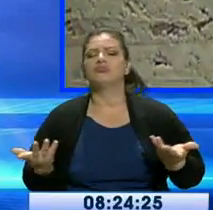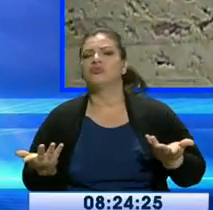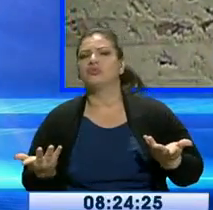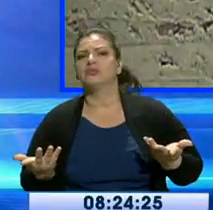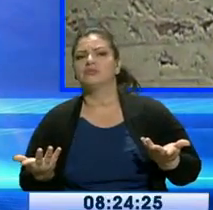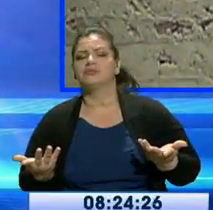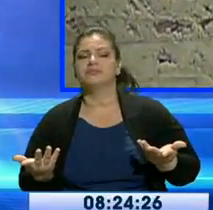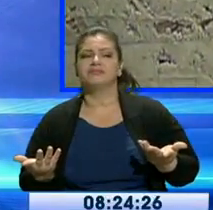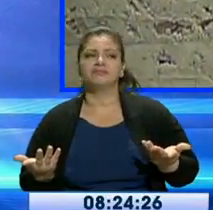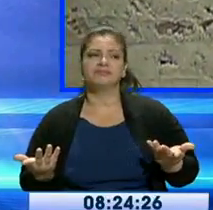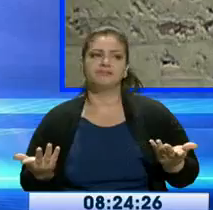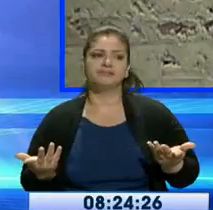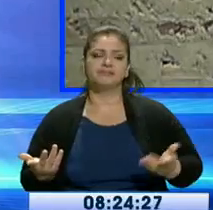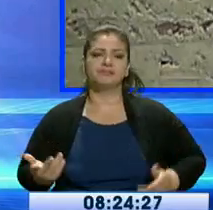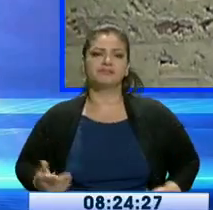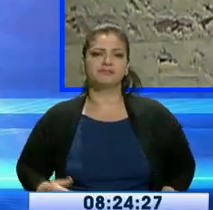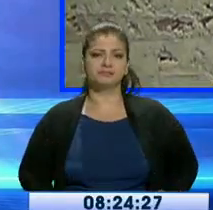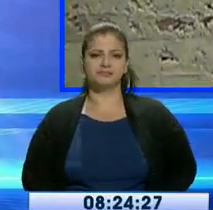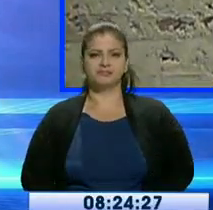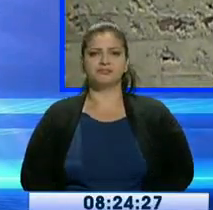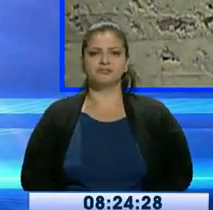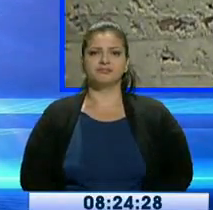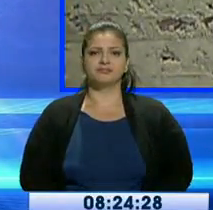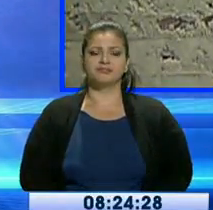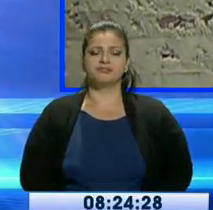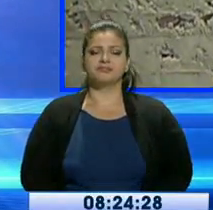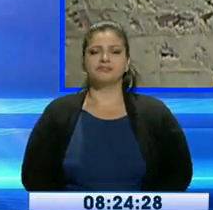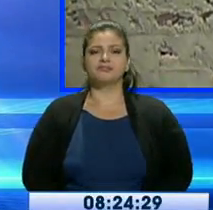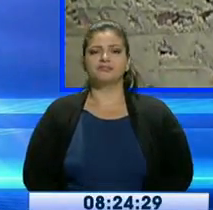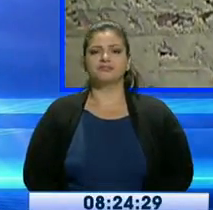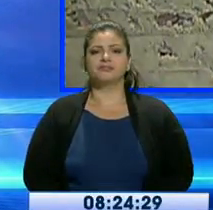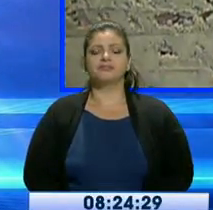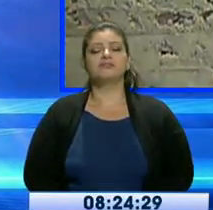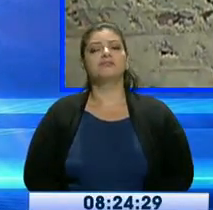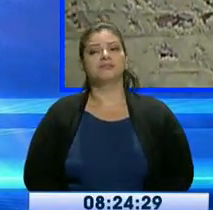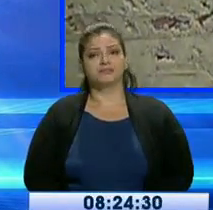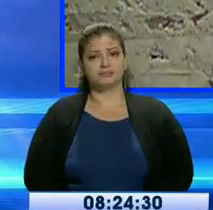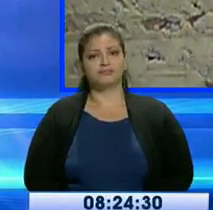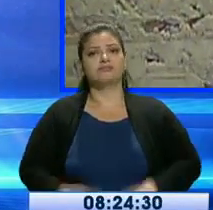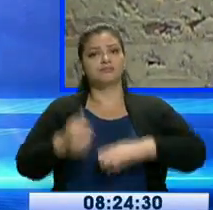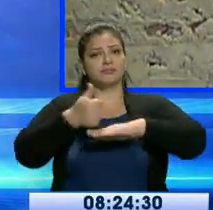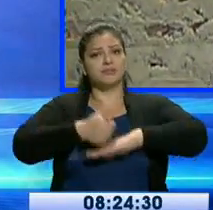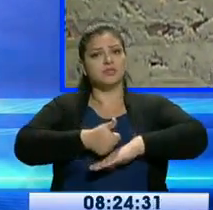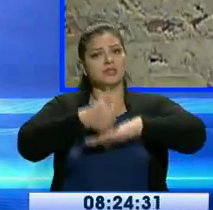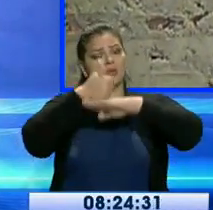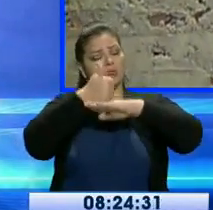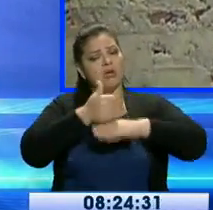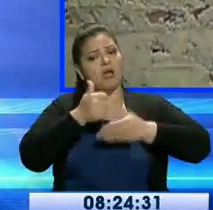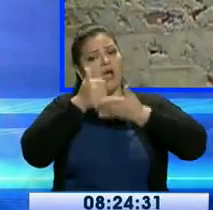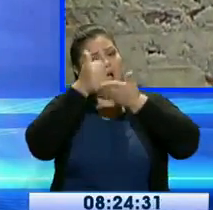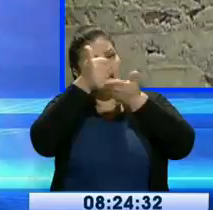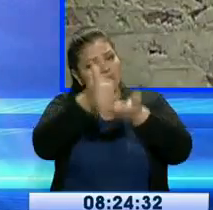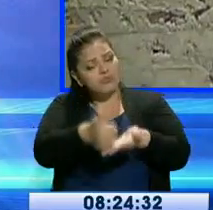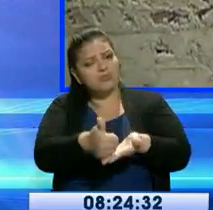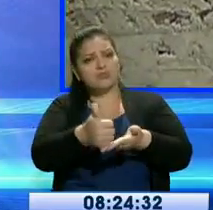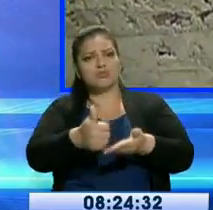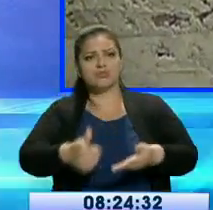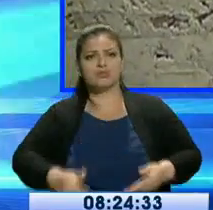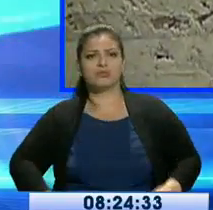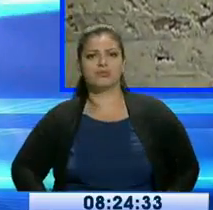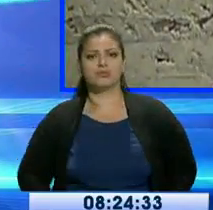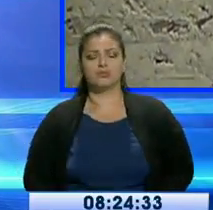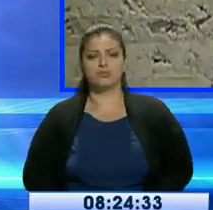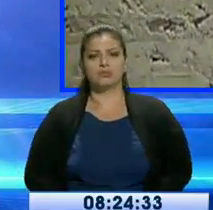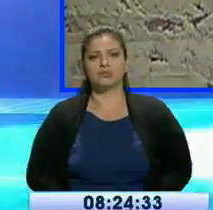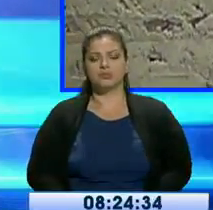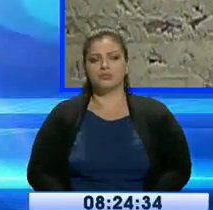tienen. Terrible. Ojalá haya alguna ayuda para esta familia. La ayuda necesaria de parte de las autoridades y ojalá algún amigo televidente tenga una